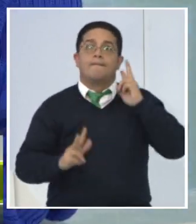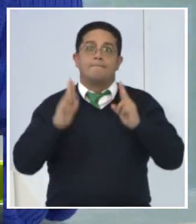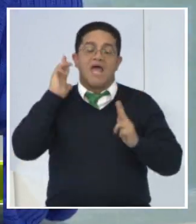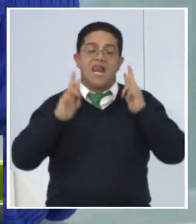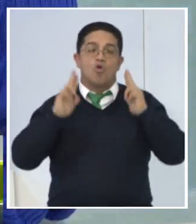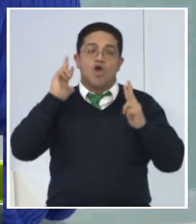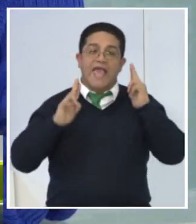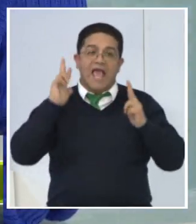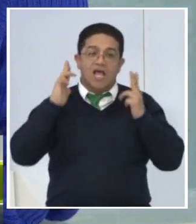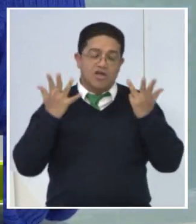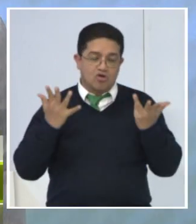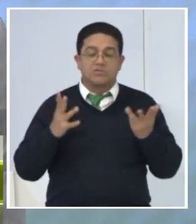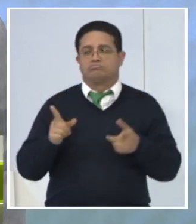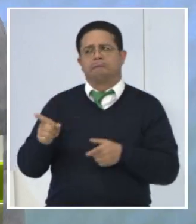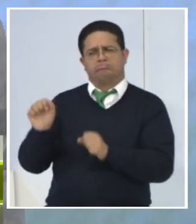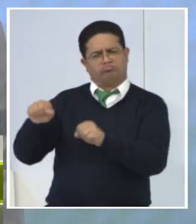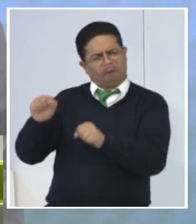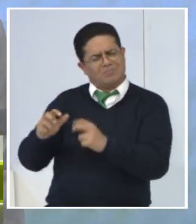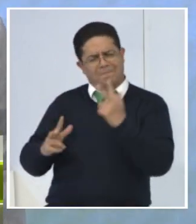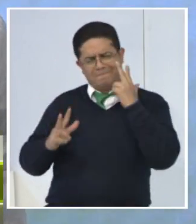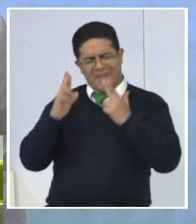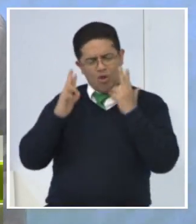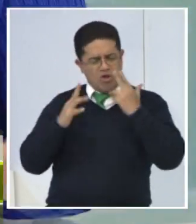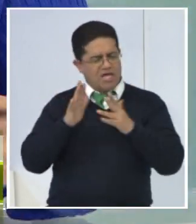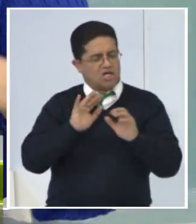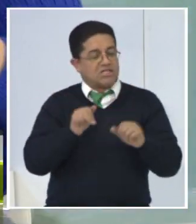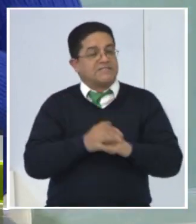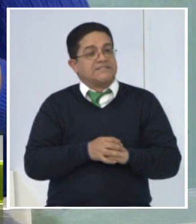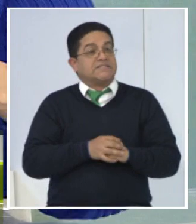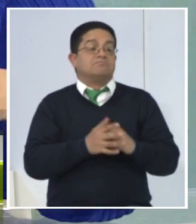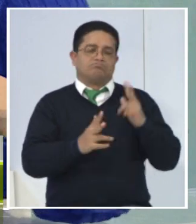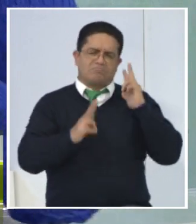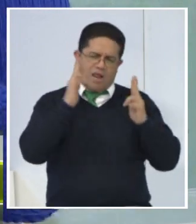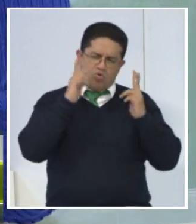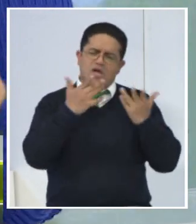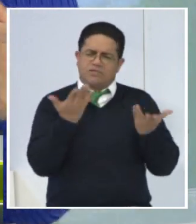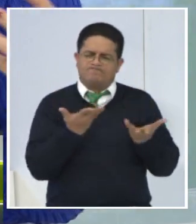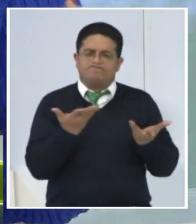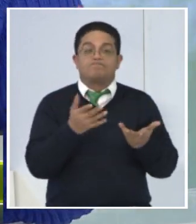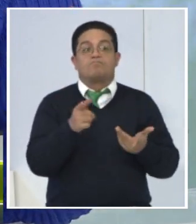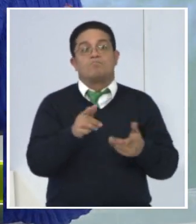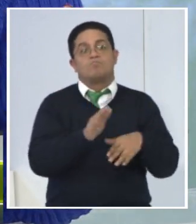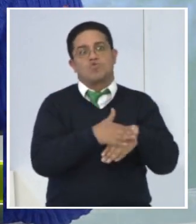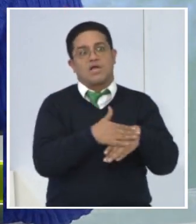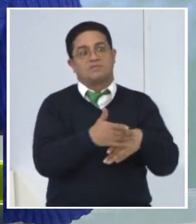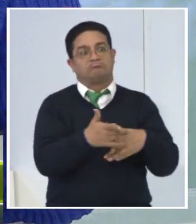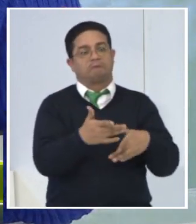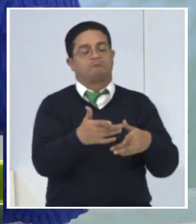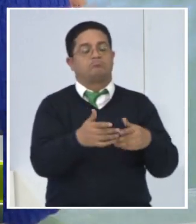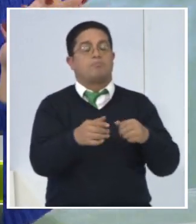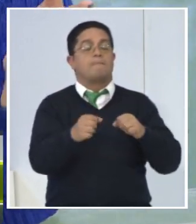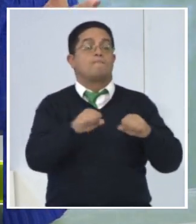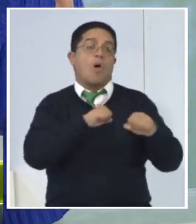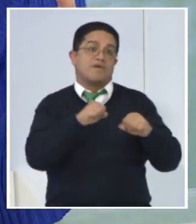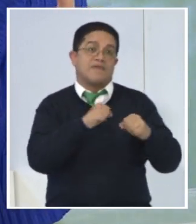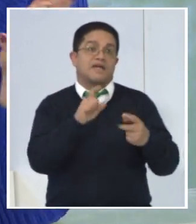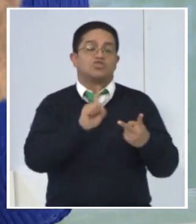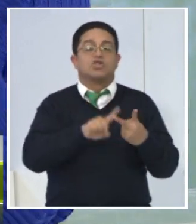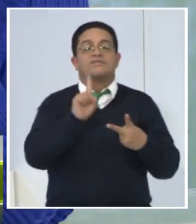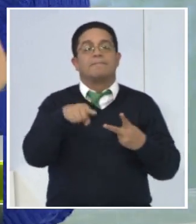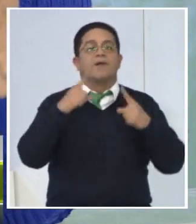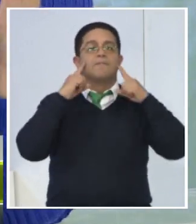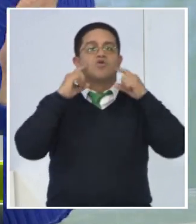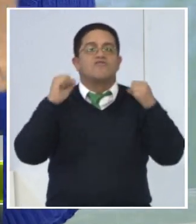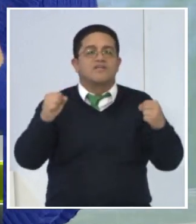persona, por ejemplo. Peluquero bastante. Claro. Full. Eso pasa muchísimo por el tipo de movimientos y actividades que se hacen. También profesiones,